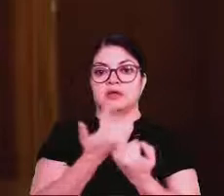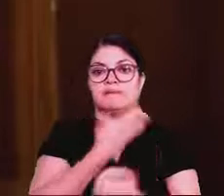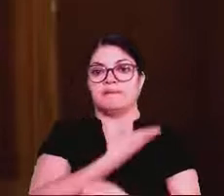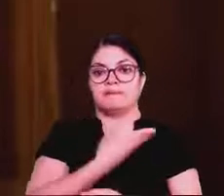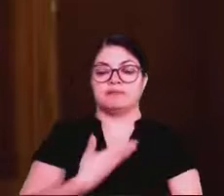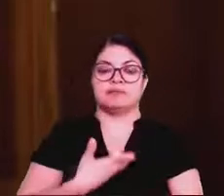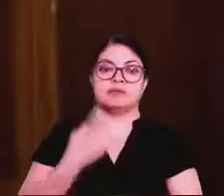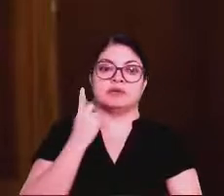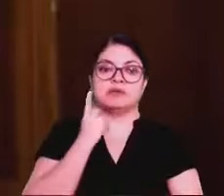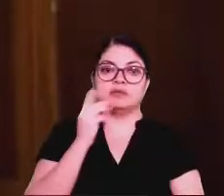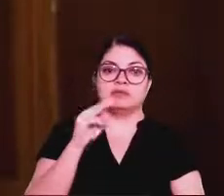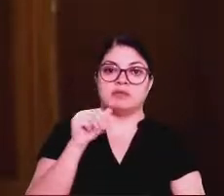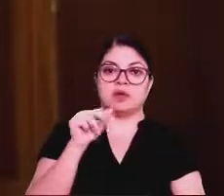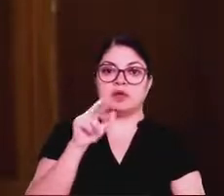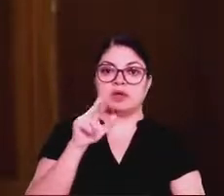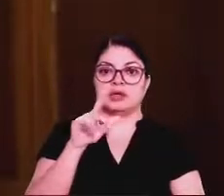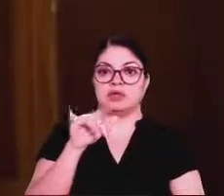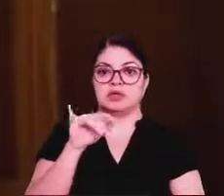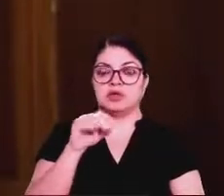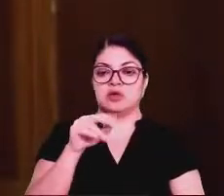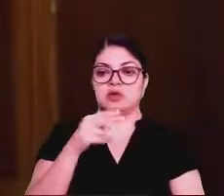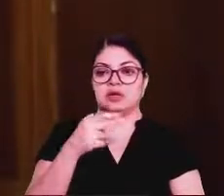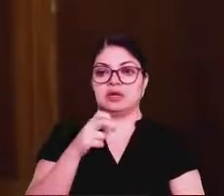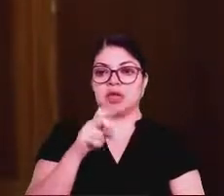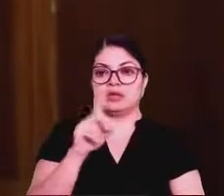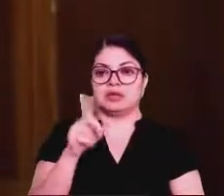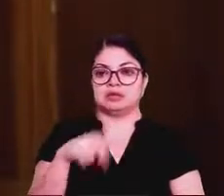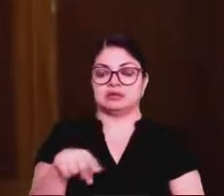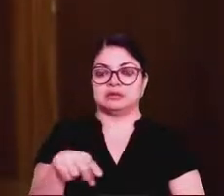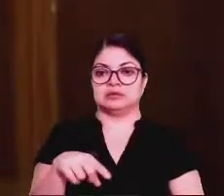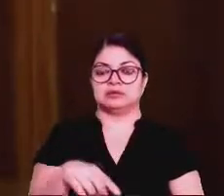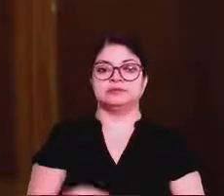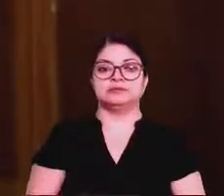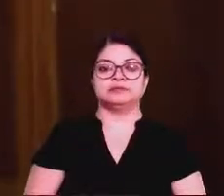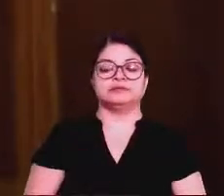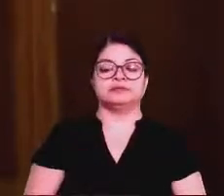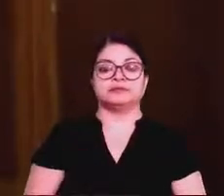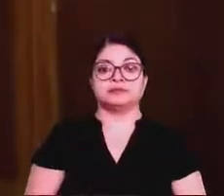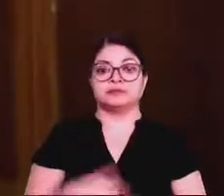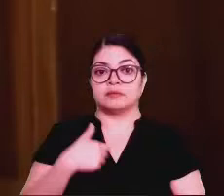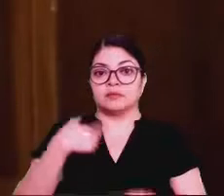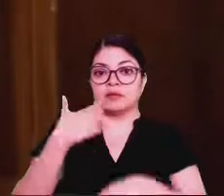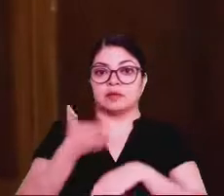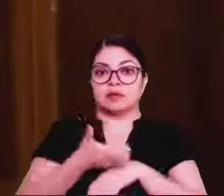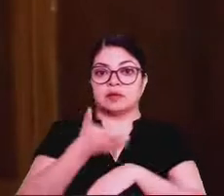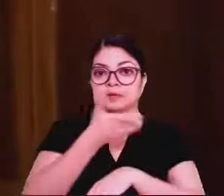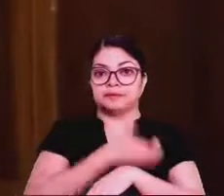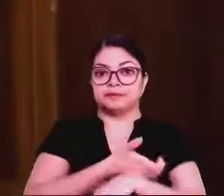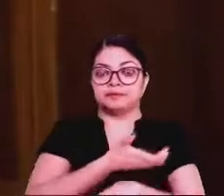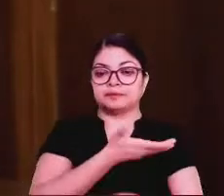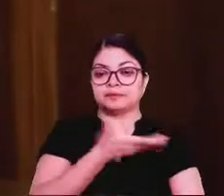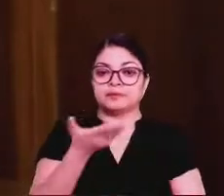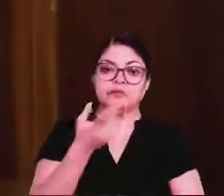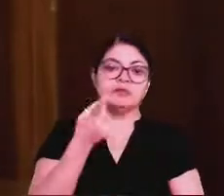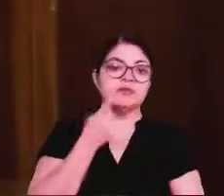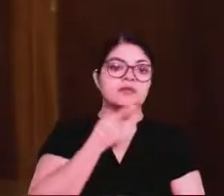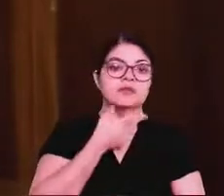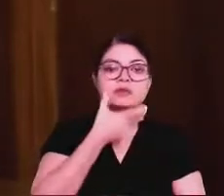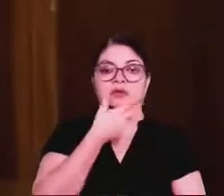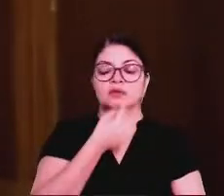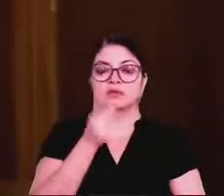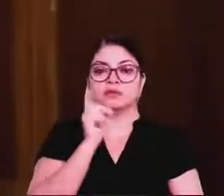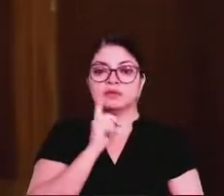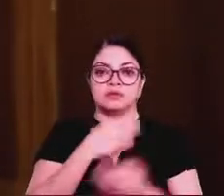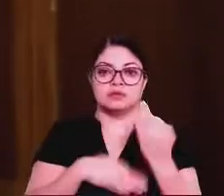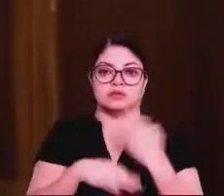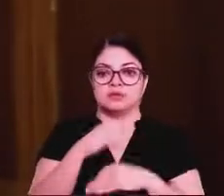Política, diputado Maurilio Hernández González, a mis compañeras diputadas y diputados de